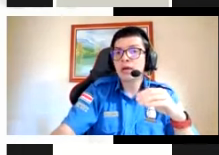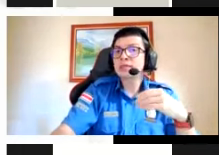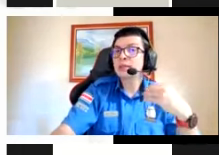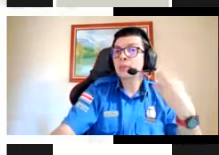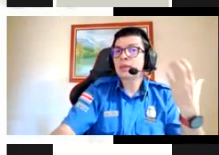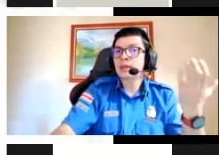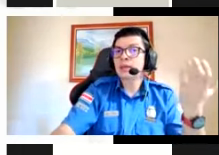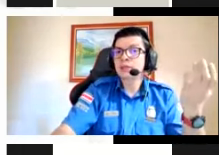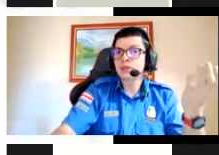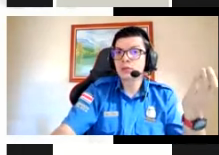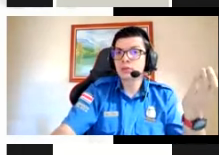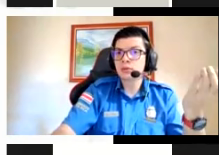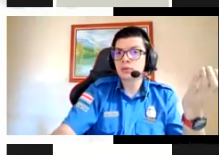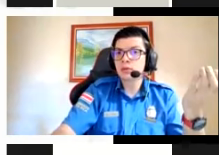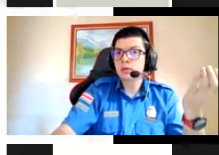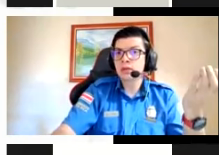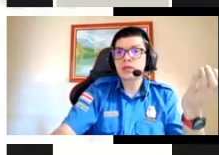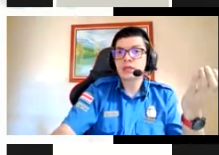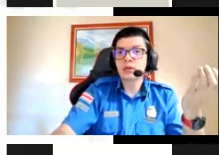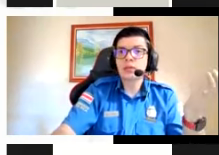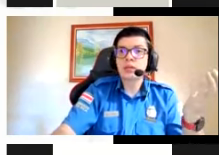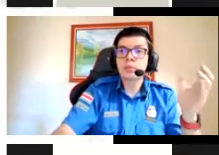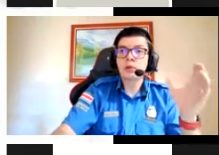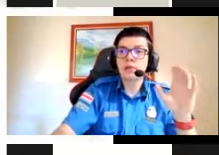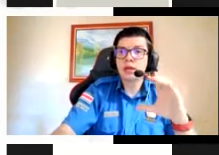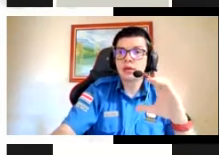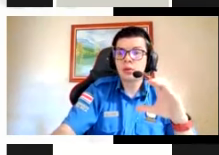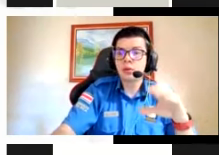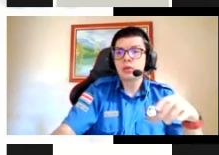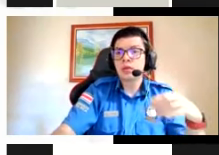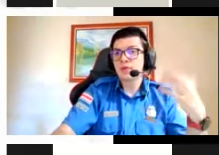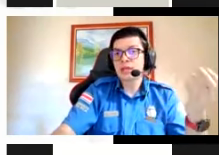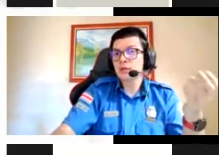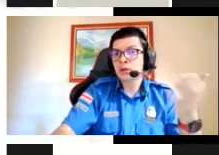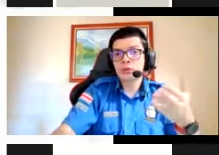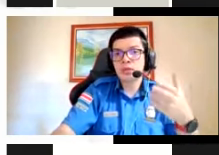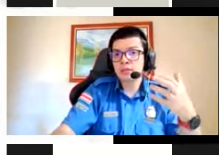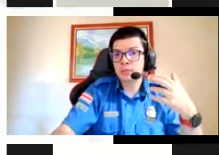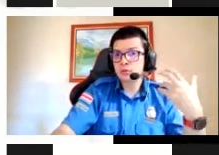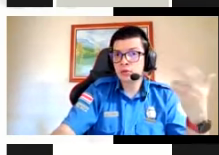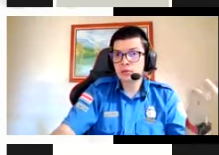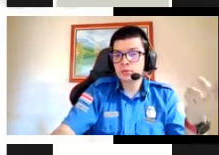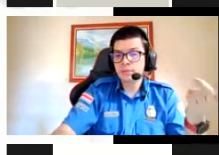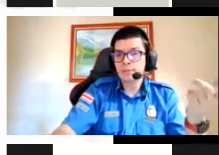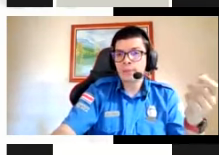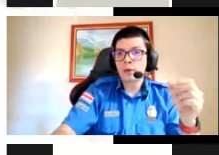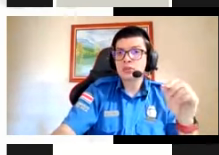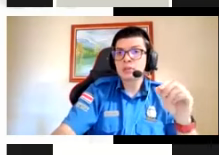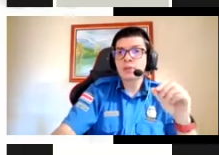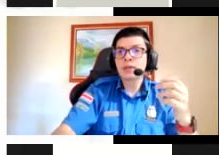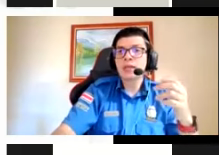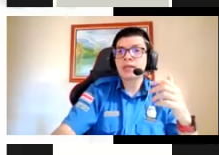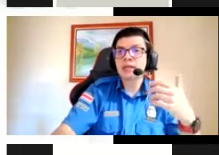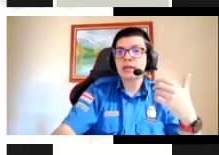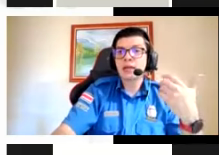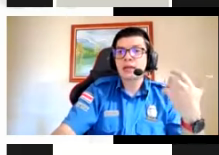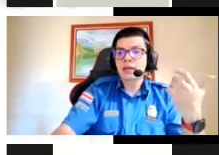un lugar sin ventilación, definitivamente puede haber una deflagración, una explosión. O